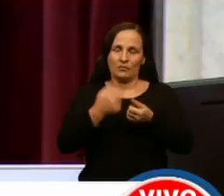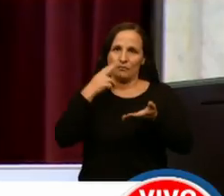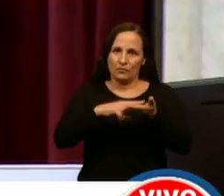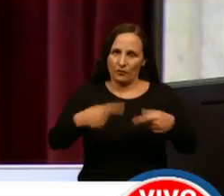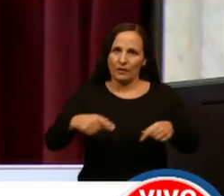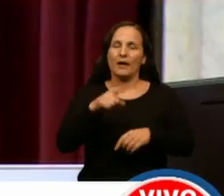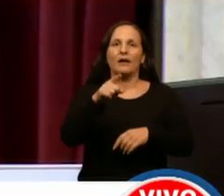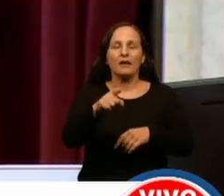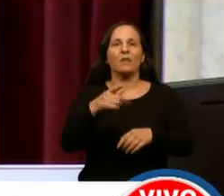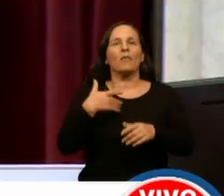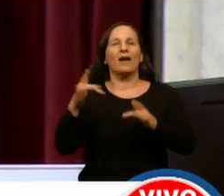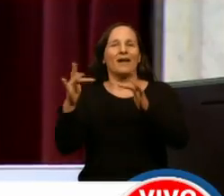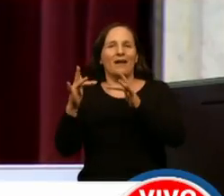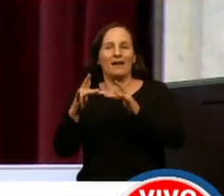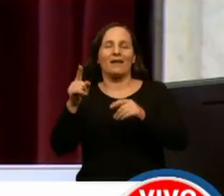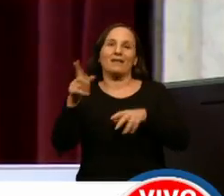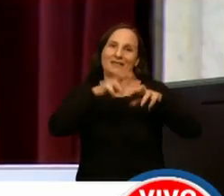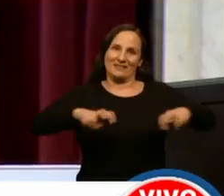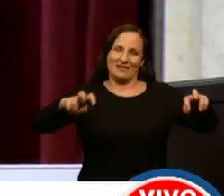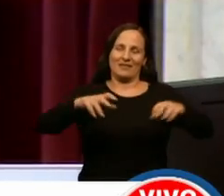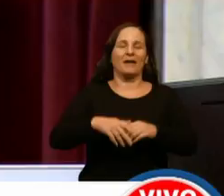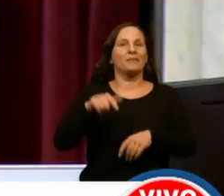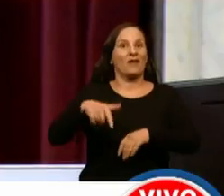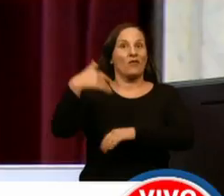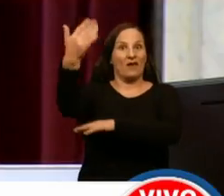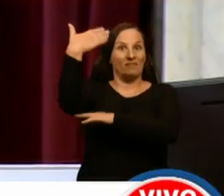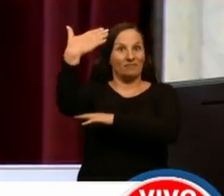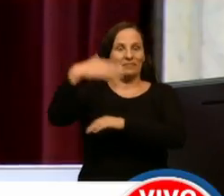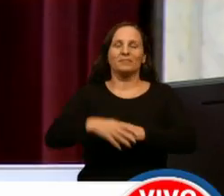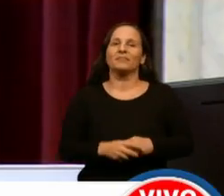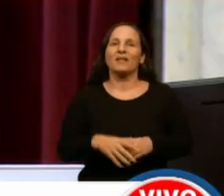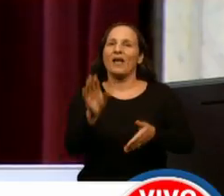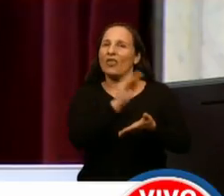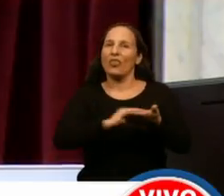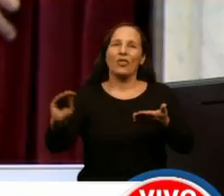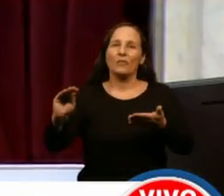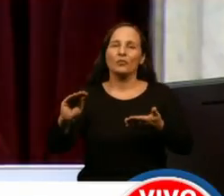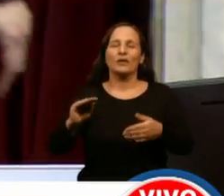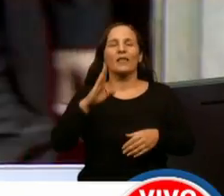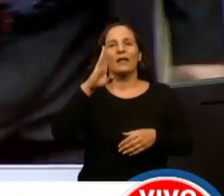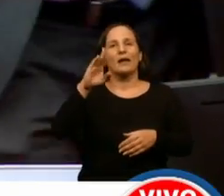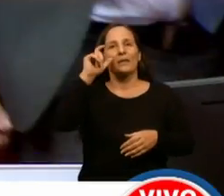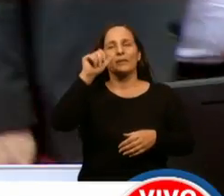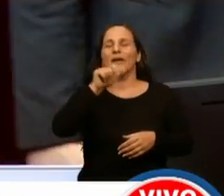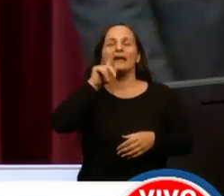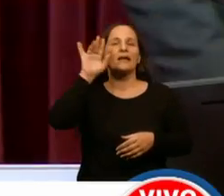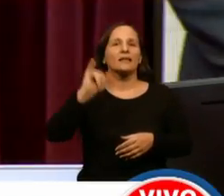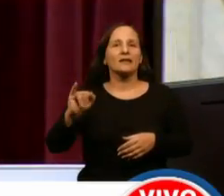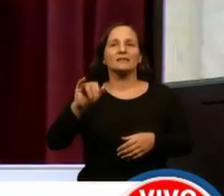vayan logrando se aproximándose a sus bancas en uso de la palabra la diputada beatriz ávila